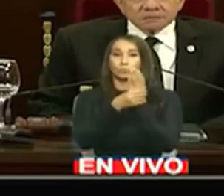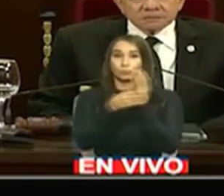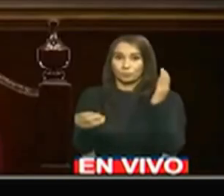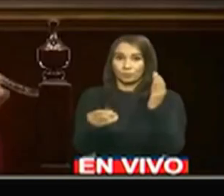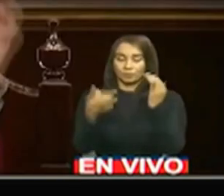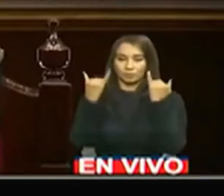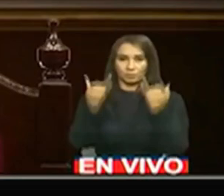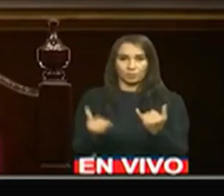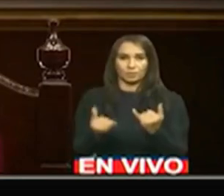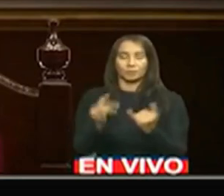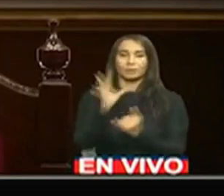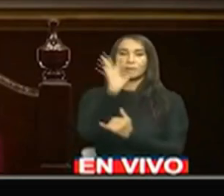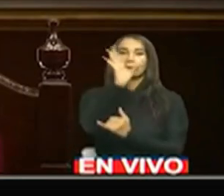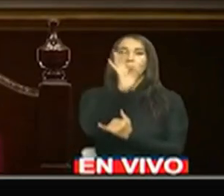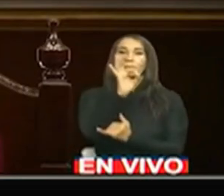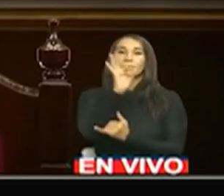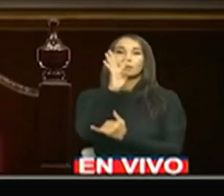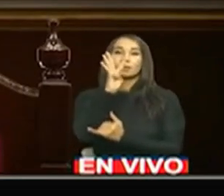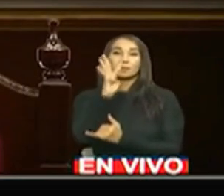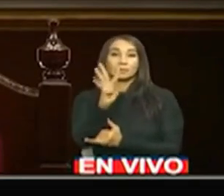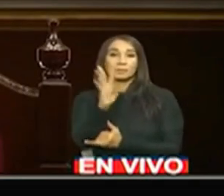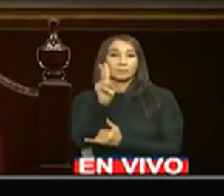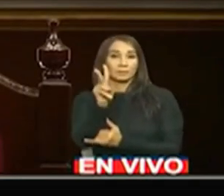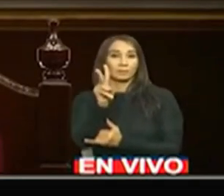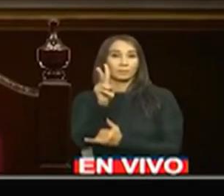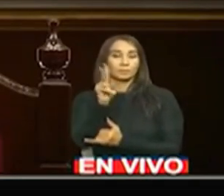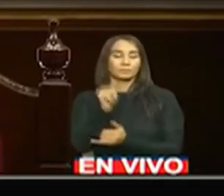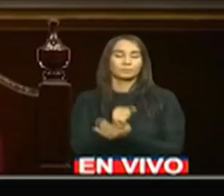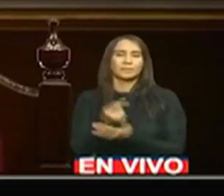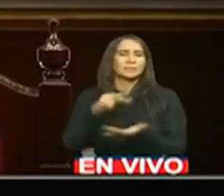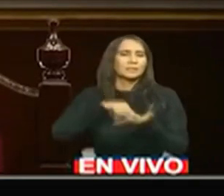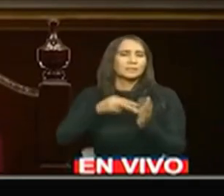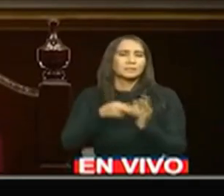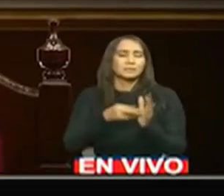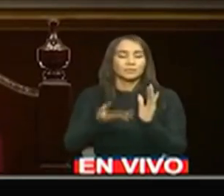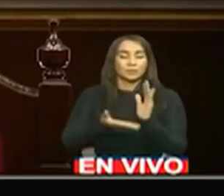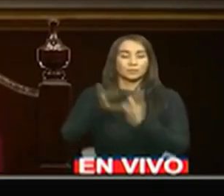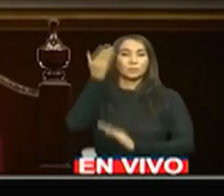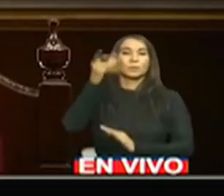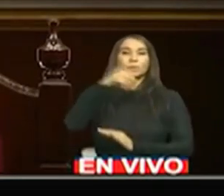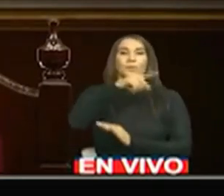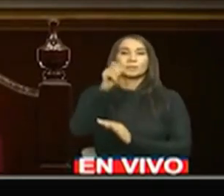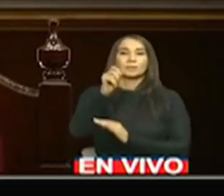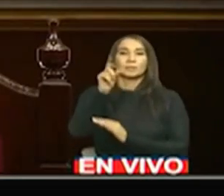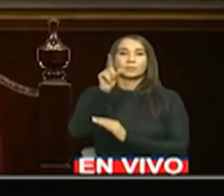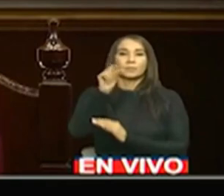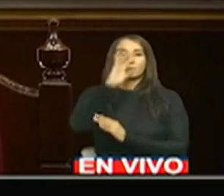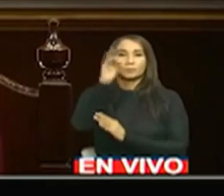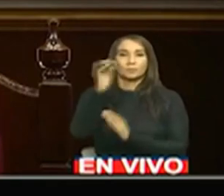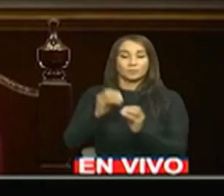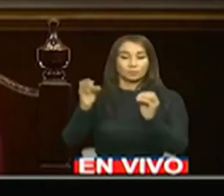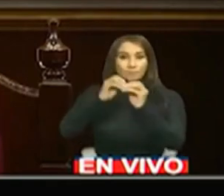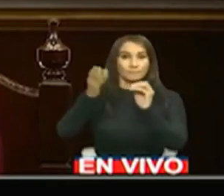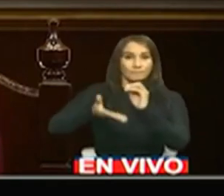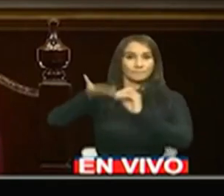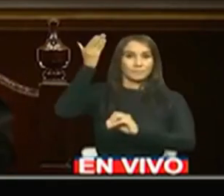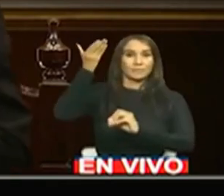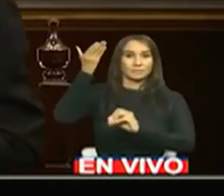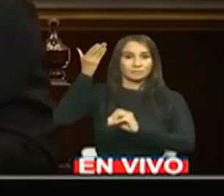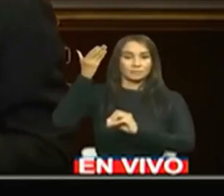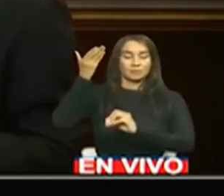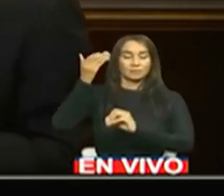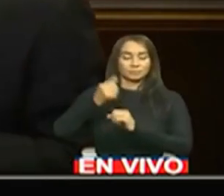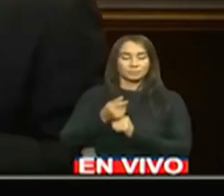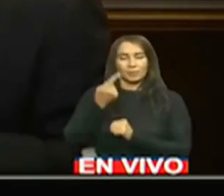a 92. Es decir, un incremento de 120%. No obstante,